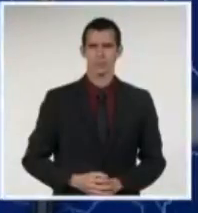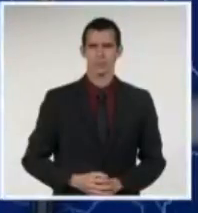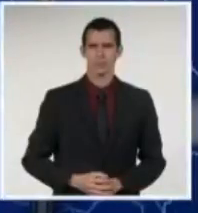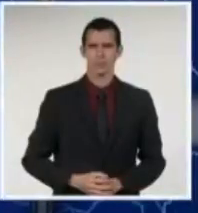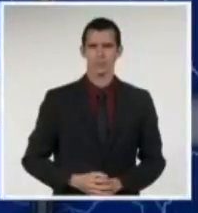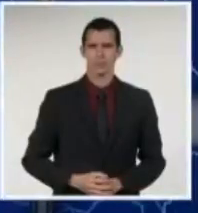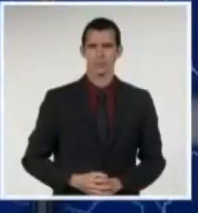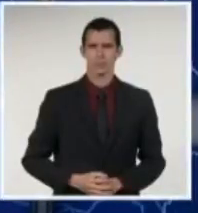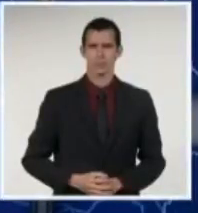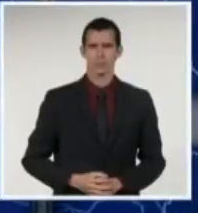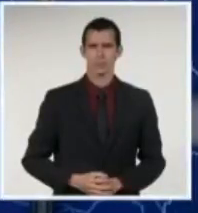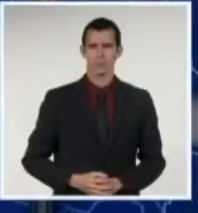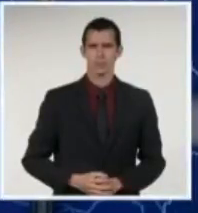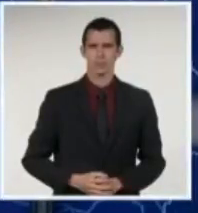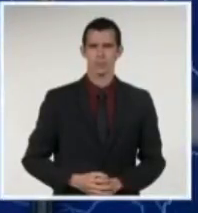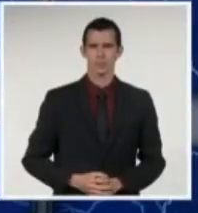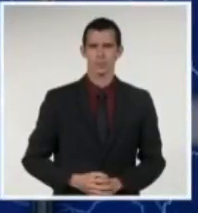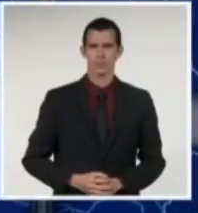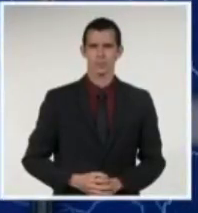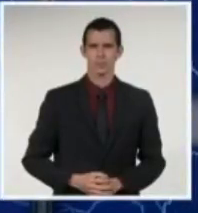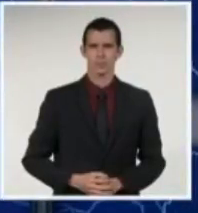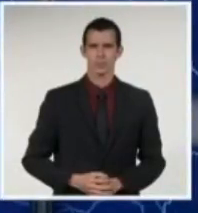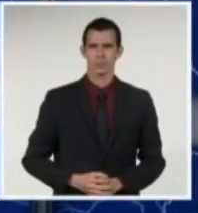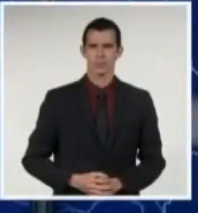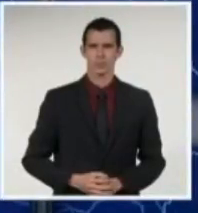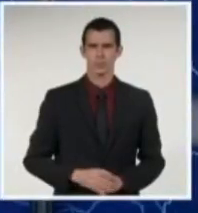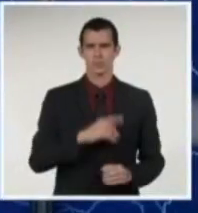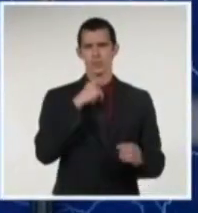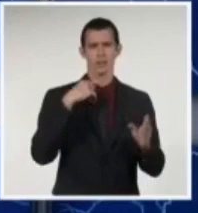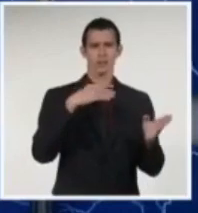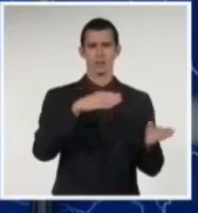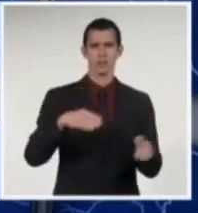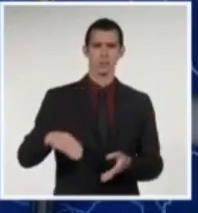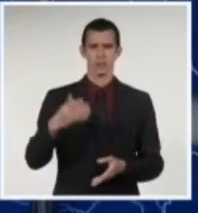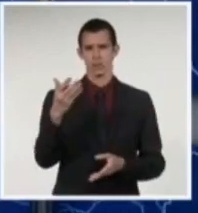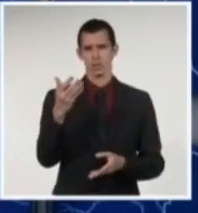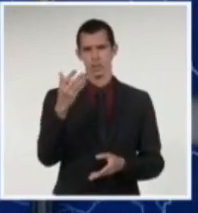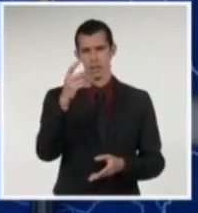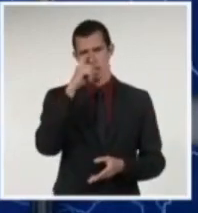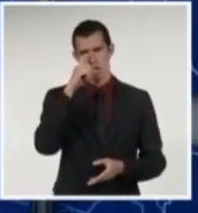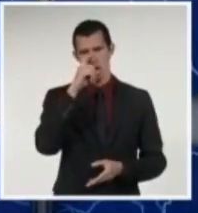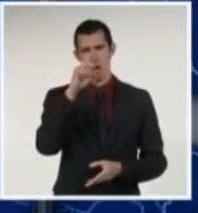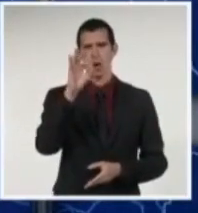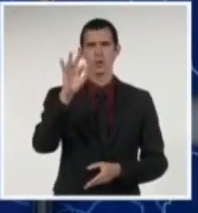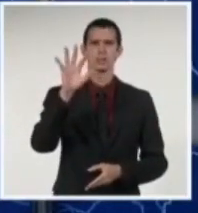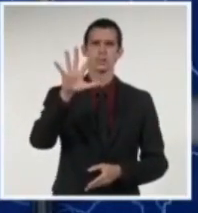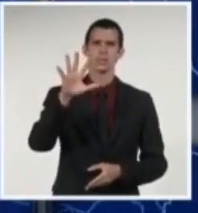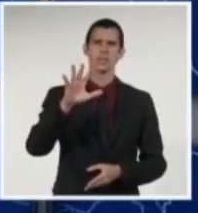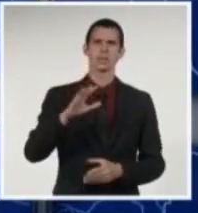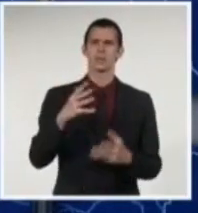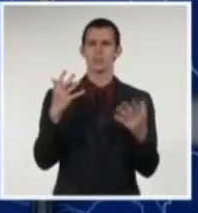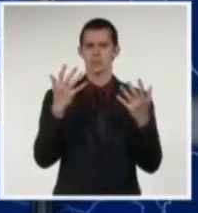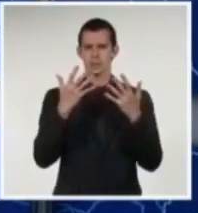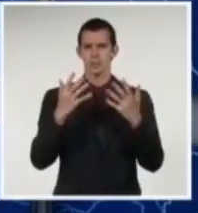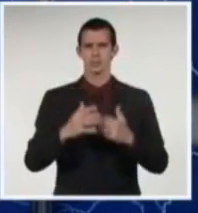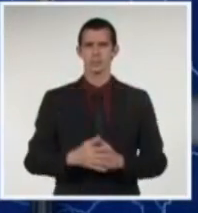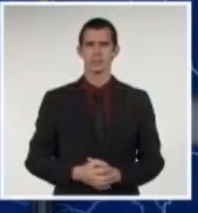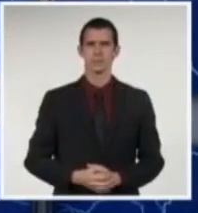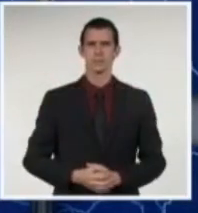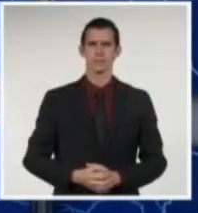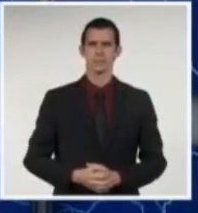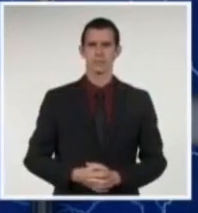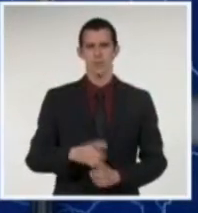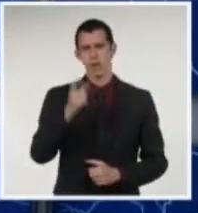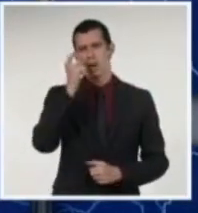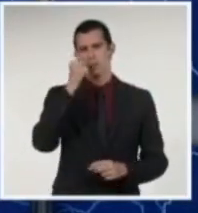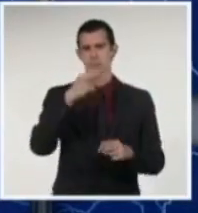En la noche de hoy falleció en La Habana a los 85 años de edad el folclorista, etnólogo e investigador y premio nacional de danza